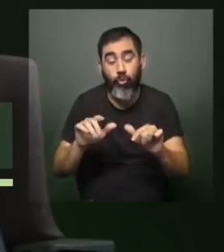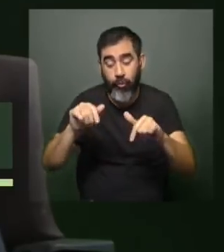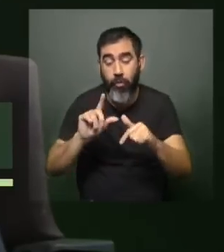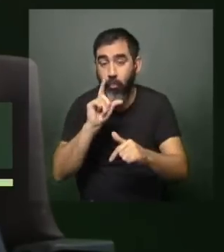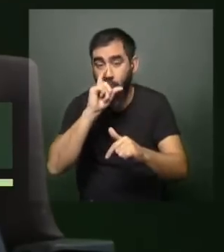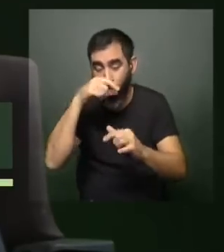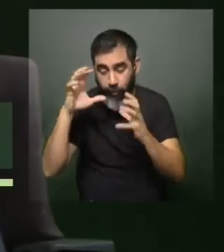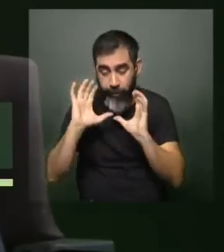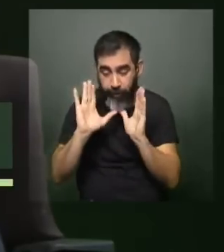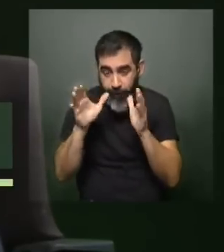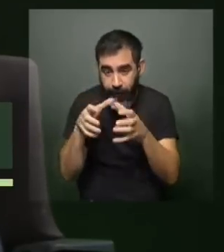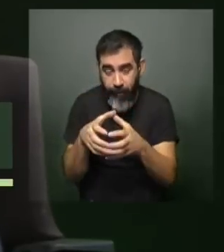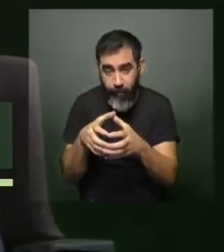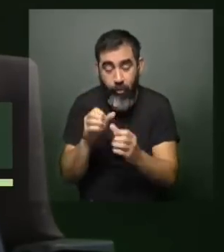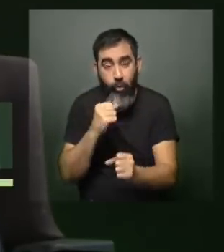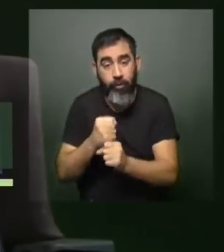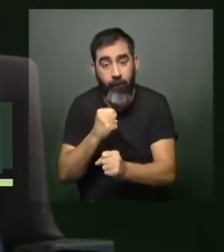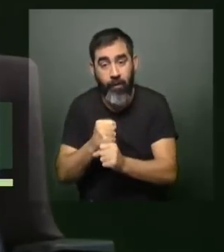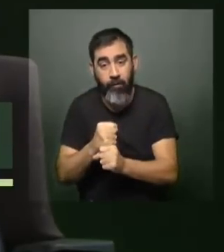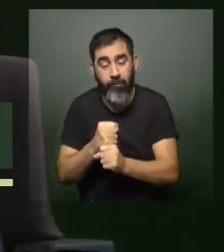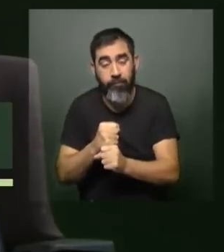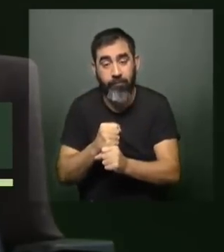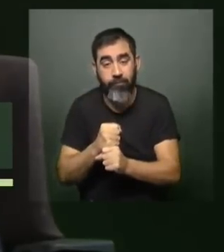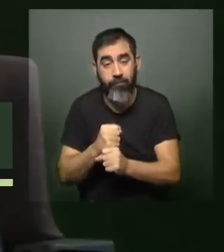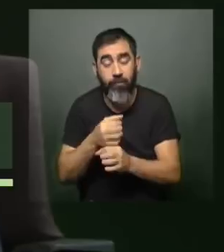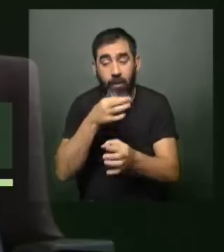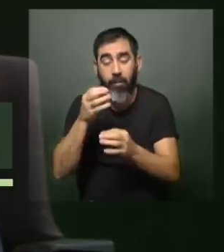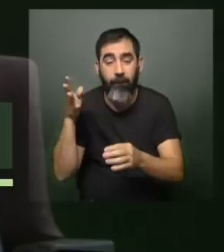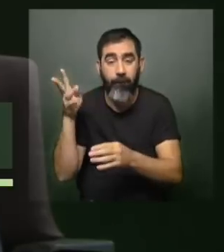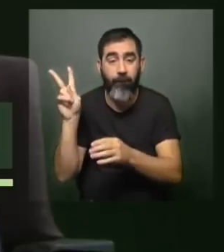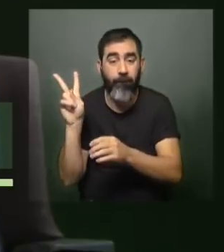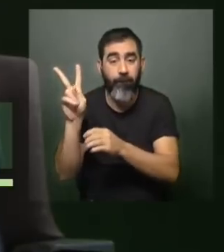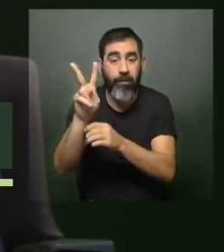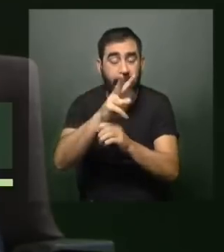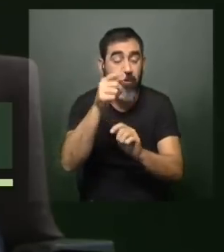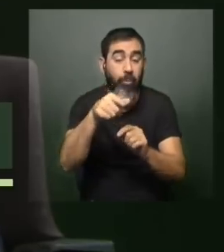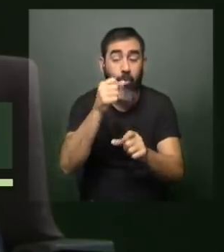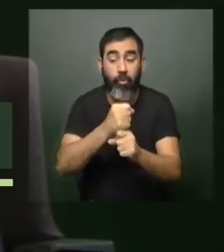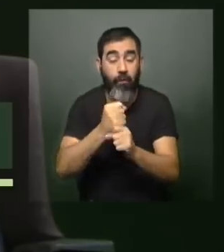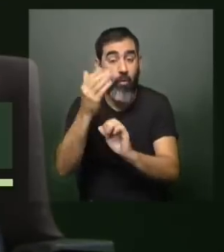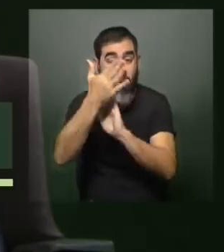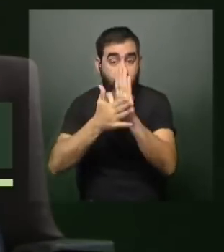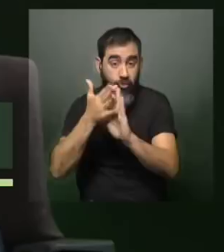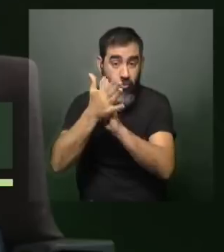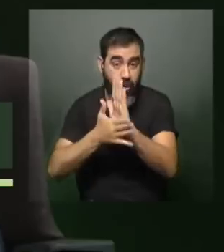Montevideo no la las tareas y vos hablabas un poco de las recorridas es un cargo a nivel nacional